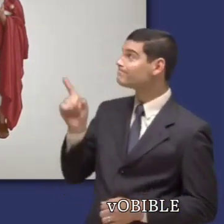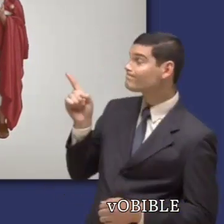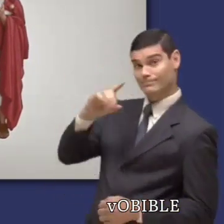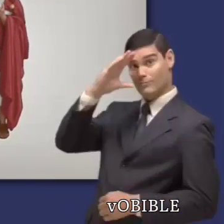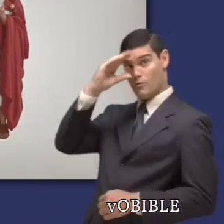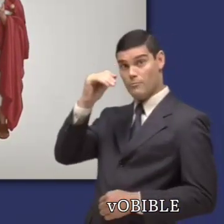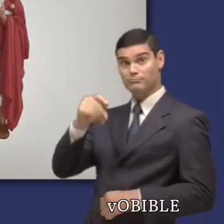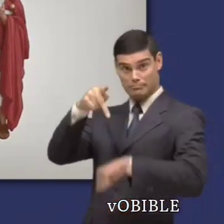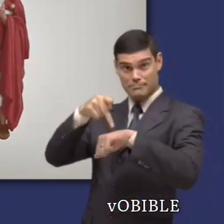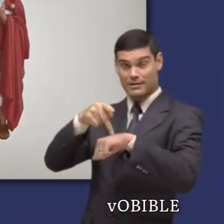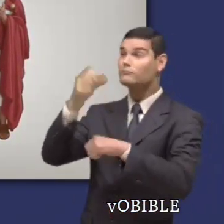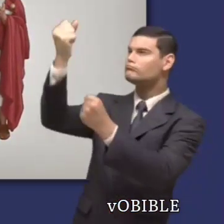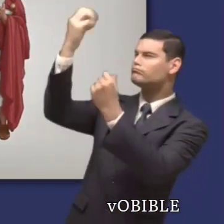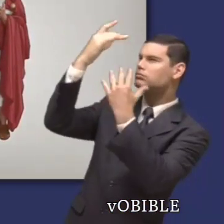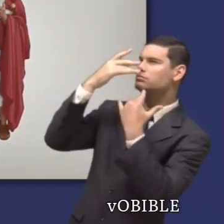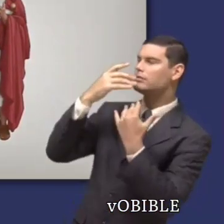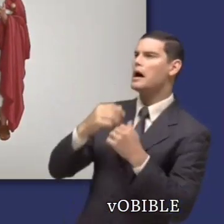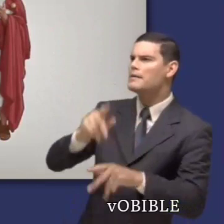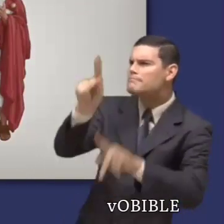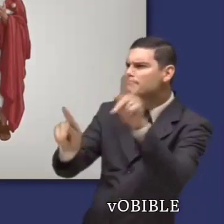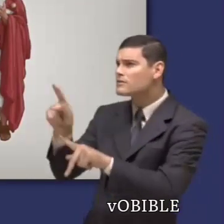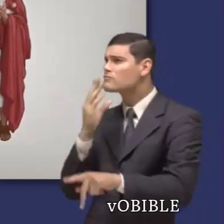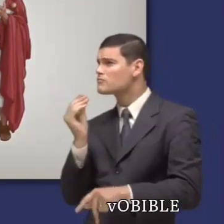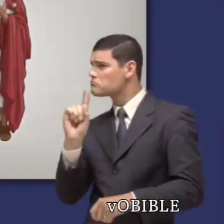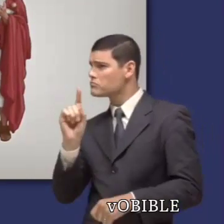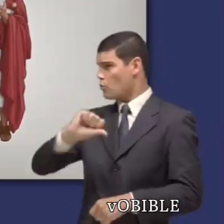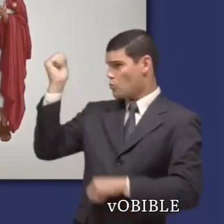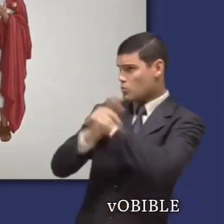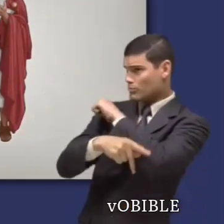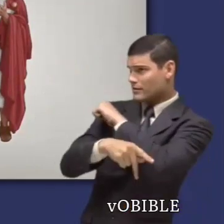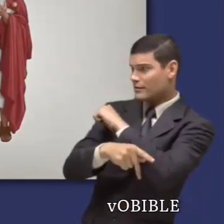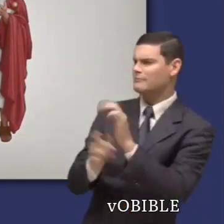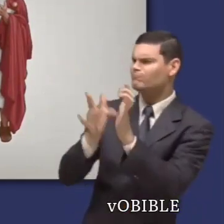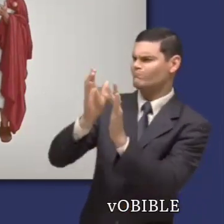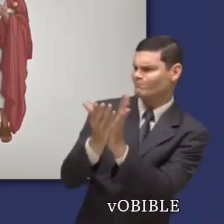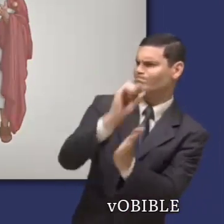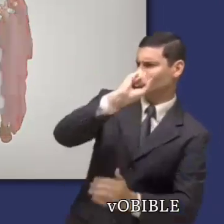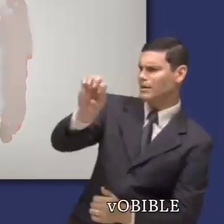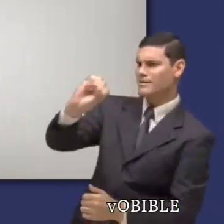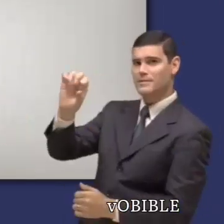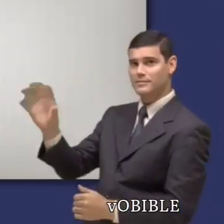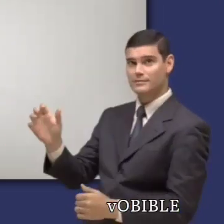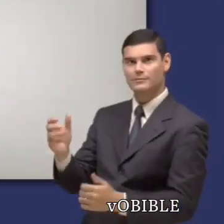Jehová usa al apóstol Pedro para predicar a los gentiles, es decir, a los no judíos.